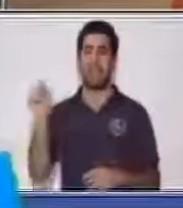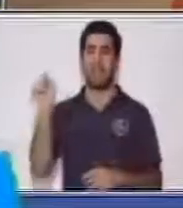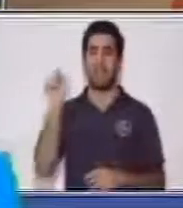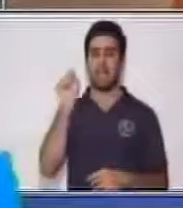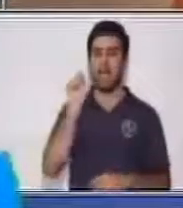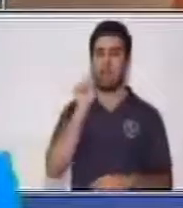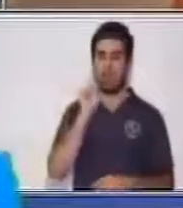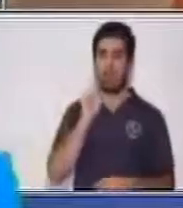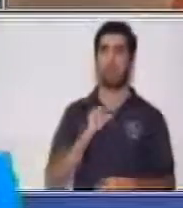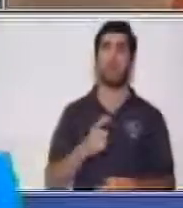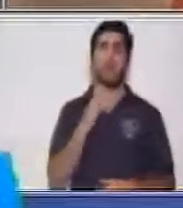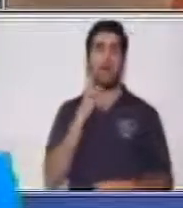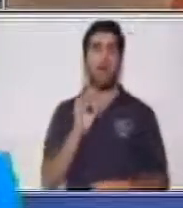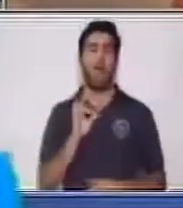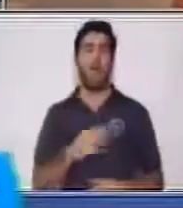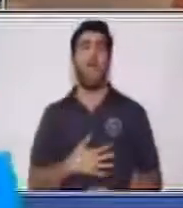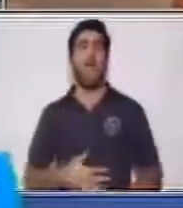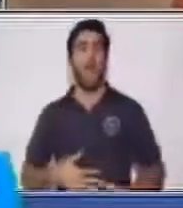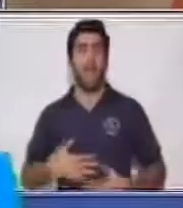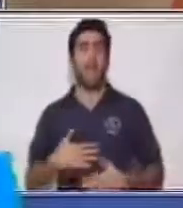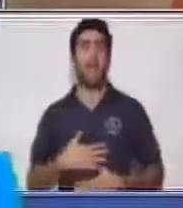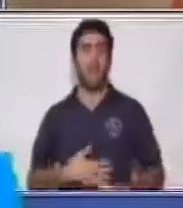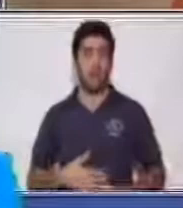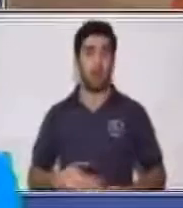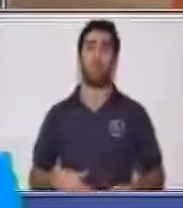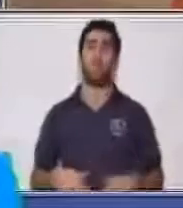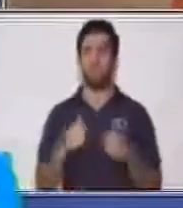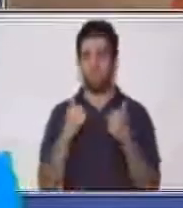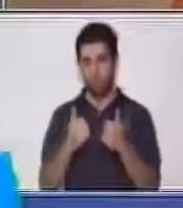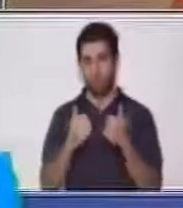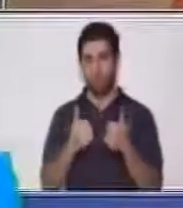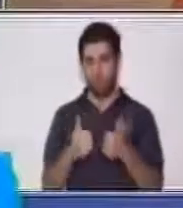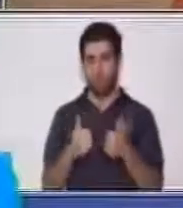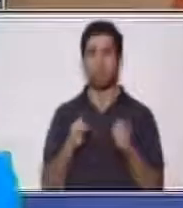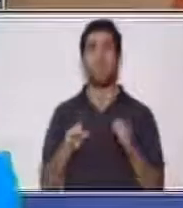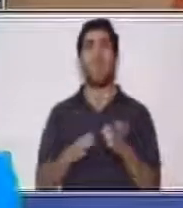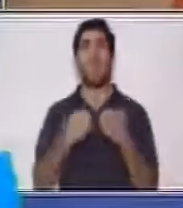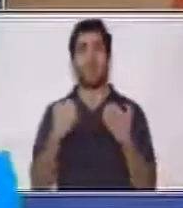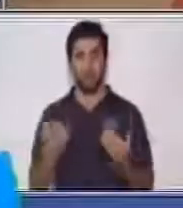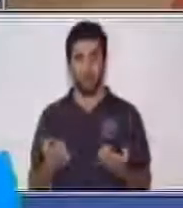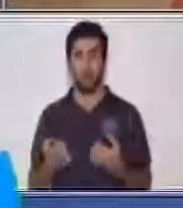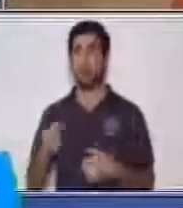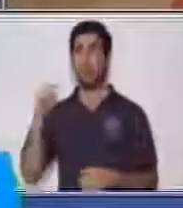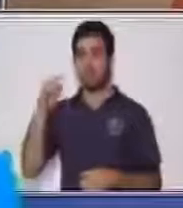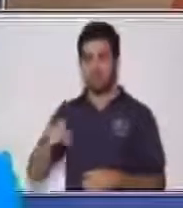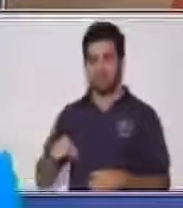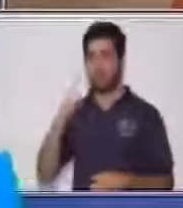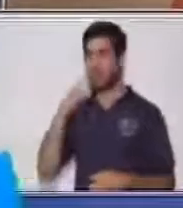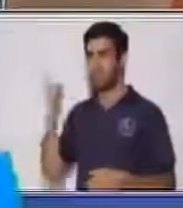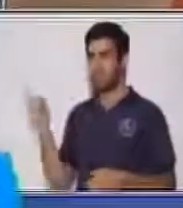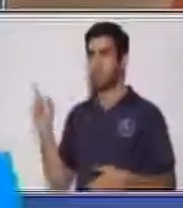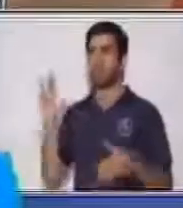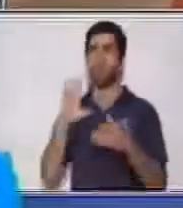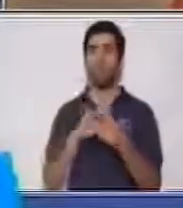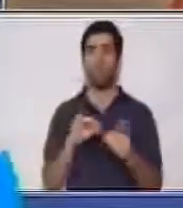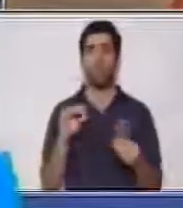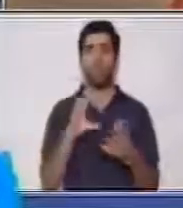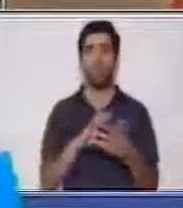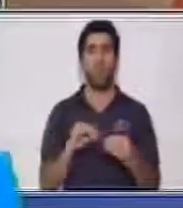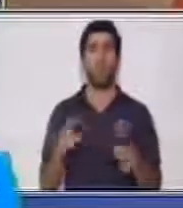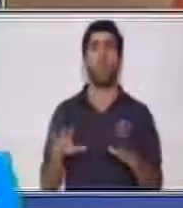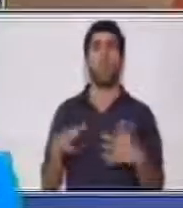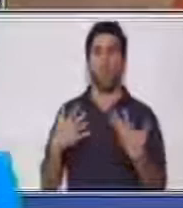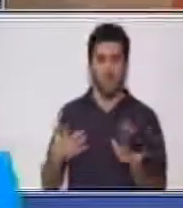zanahorias. ¡Qué rico, ¿verdad? Muy bien. Entonces, este cuento lo hicimos a través de